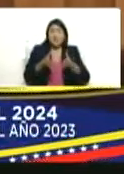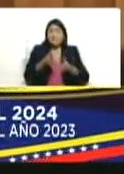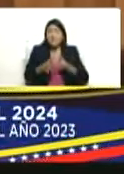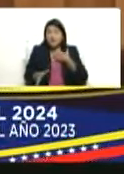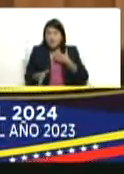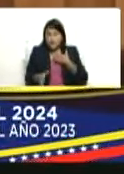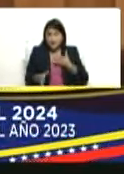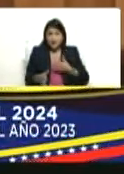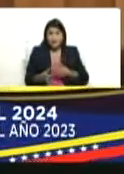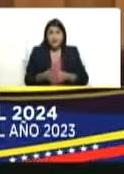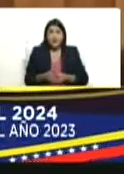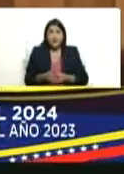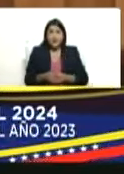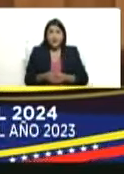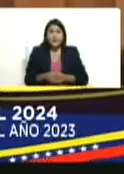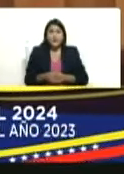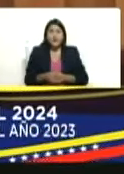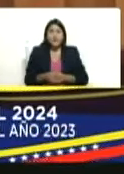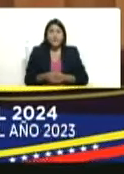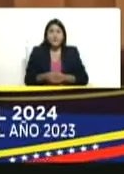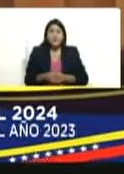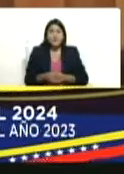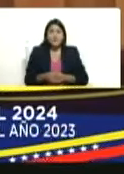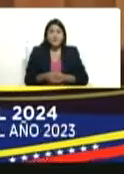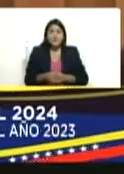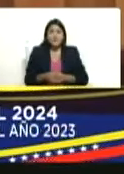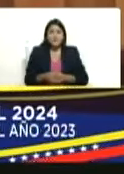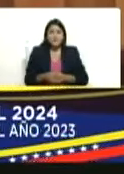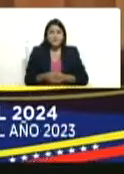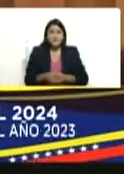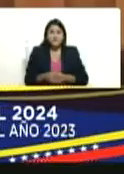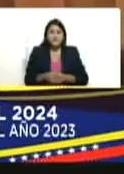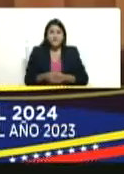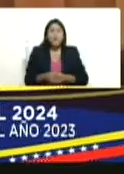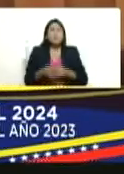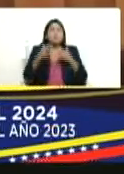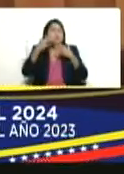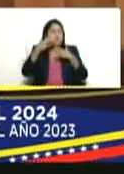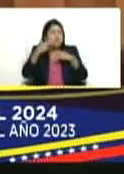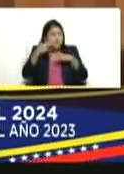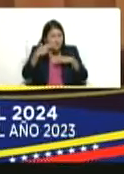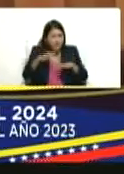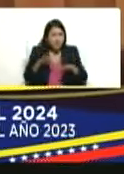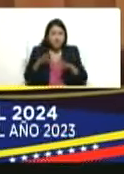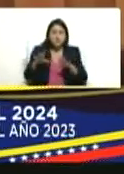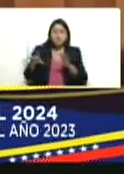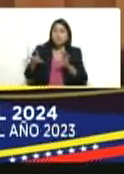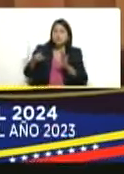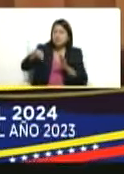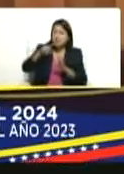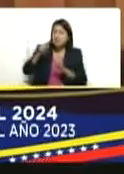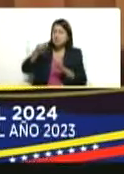además ese supuesto y paralelo poder judicial